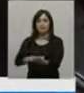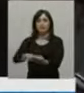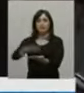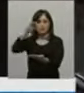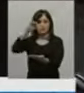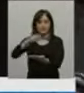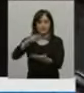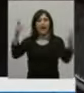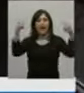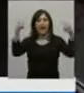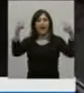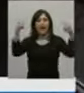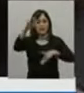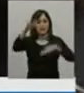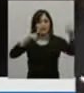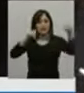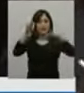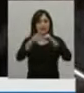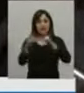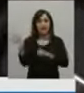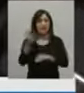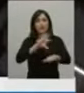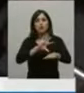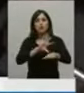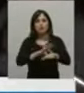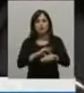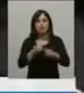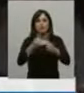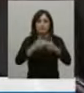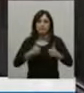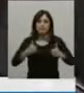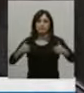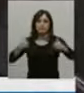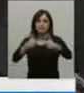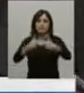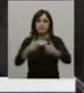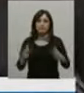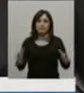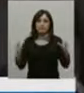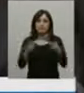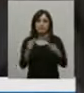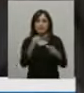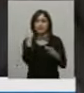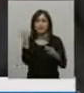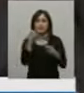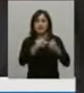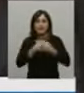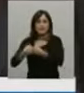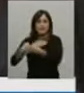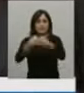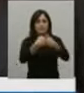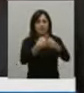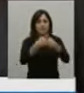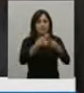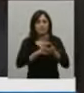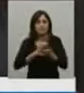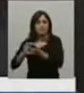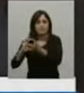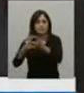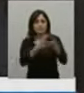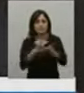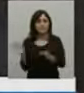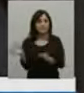los actores del sistema que nos sentemos en una mesa de trabajo, que creo que es lo que tenemos que hacer, ponernos de acuerdo, tirar todos los temas que haya que